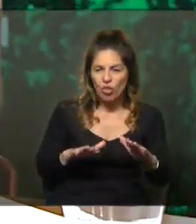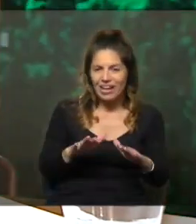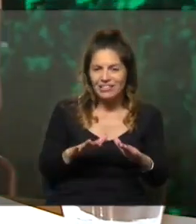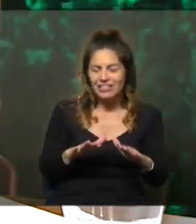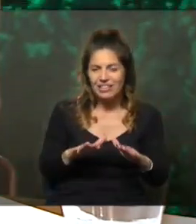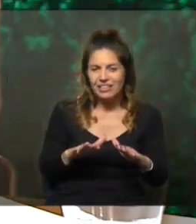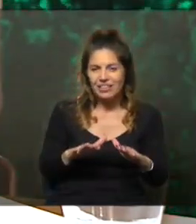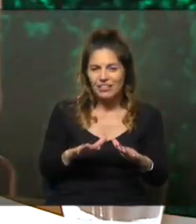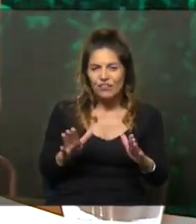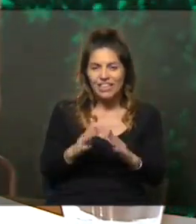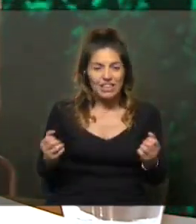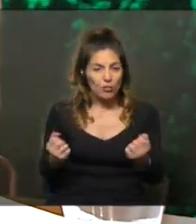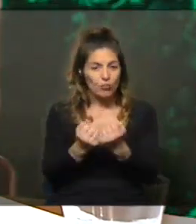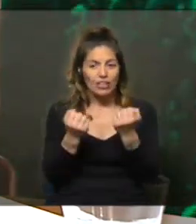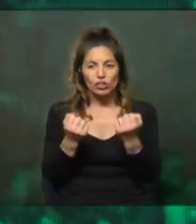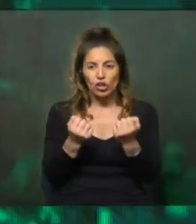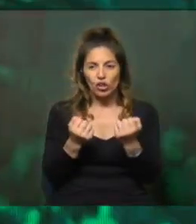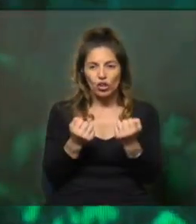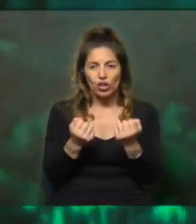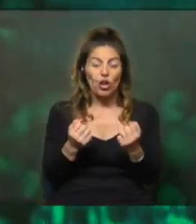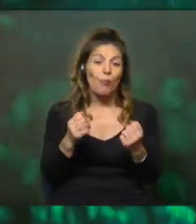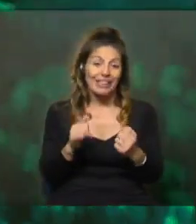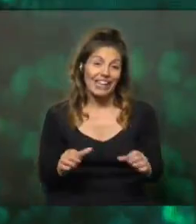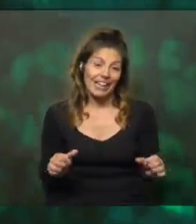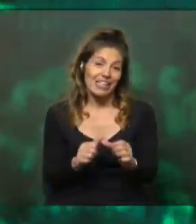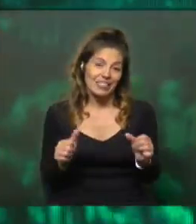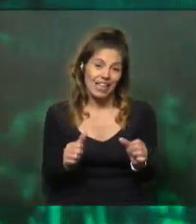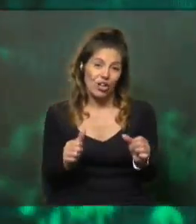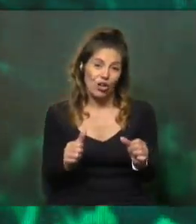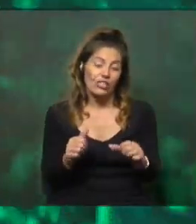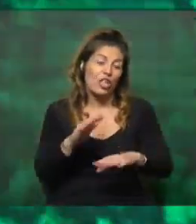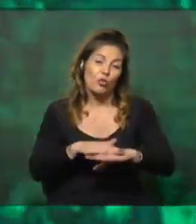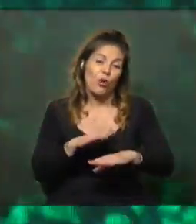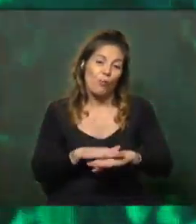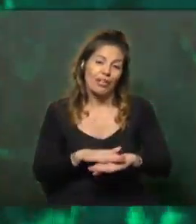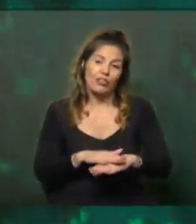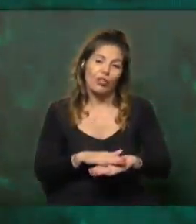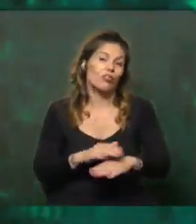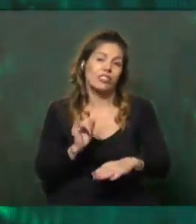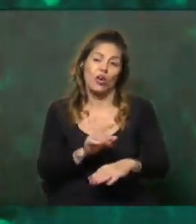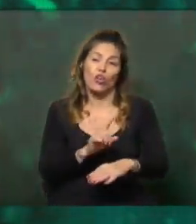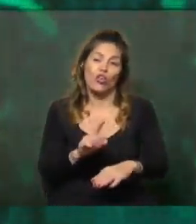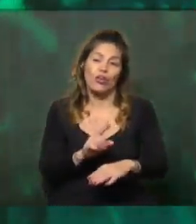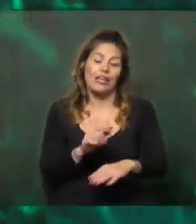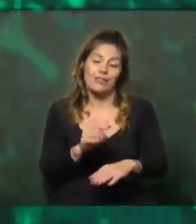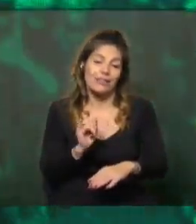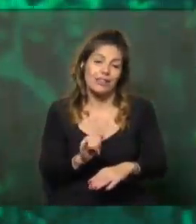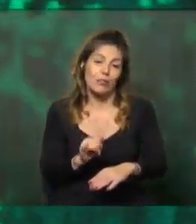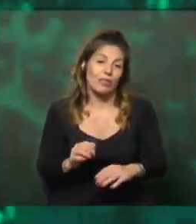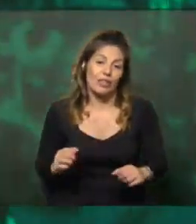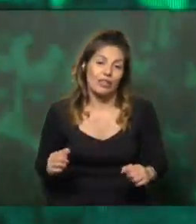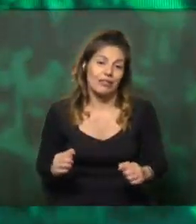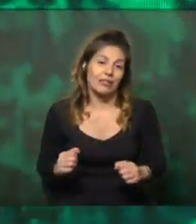batacazo o lo va a tener que hacer o sea si es un momento o no es un momento porque no tiene posibilidades de de